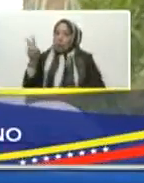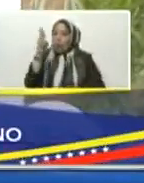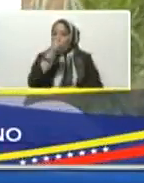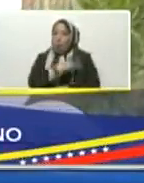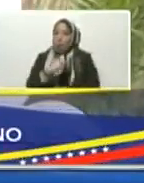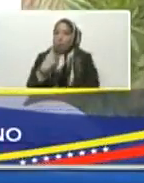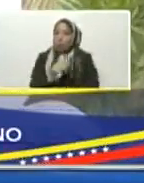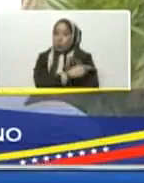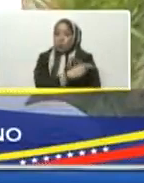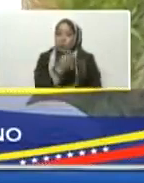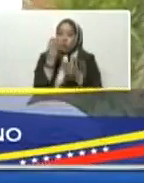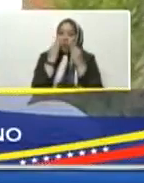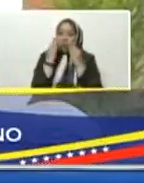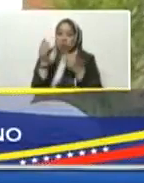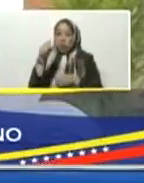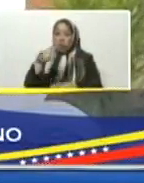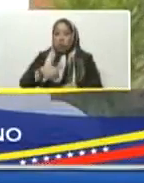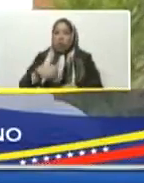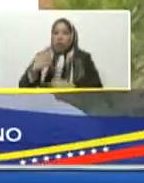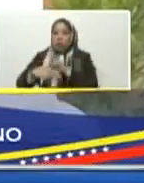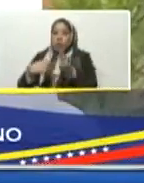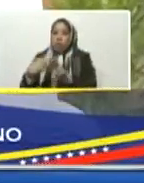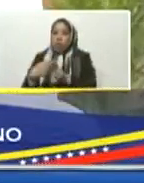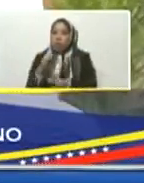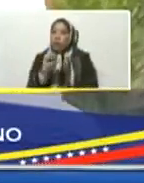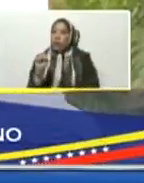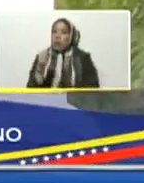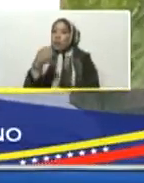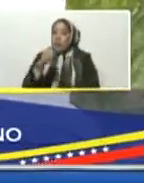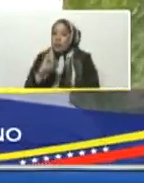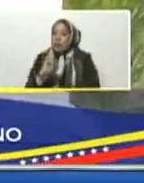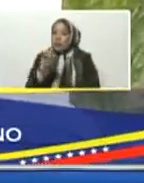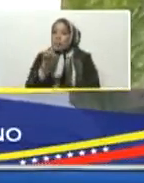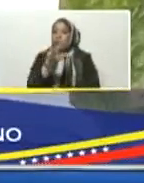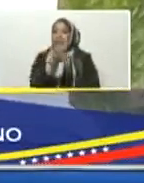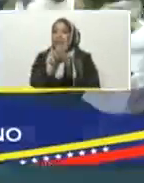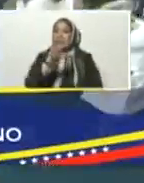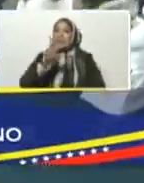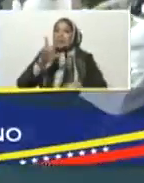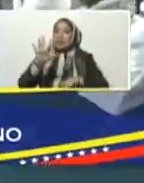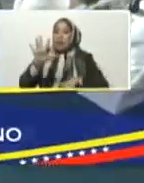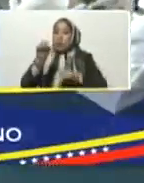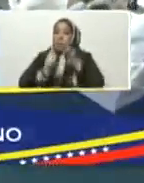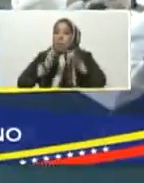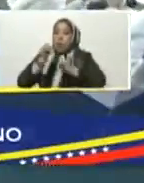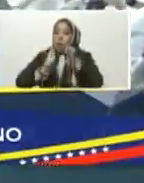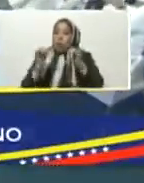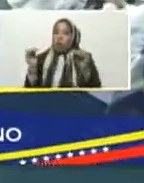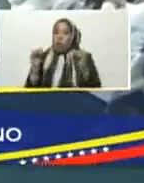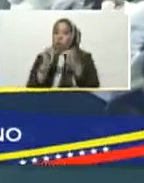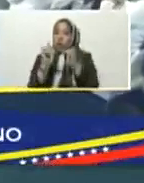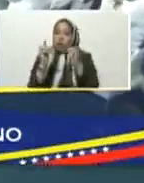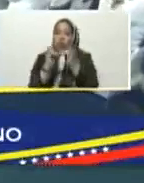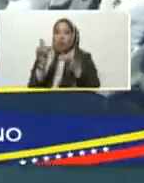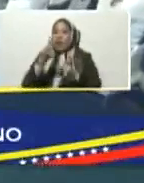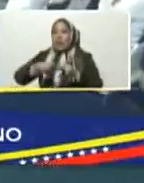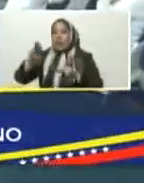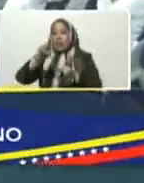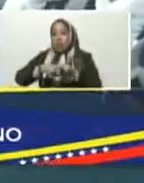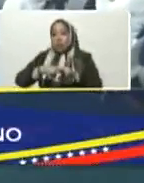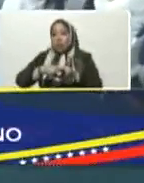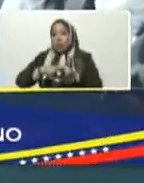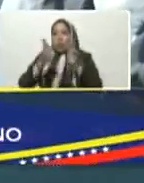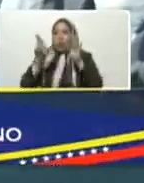Hospital Adolfo Princelara de Puerto Cabello, con una capacidad de 35 cupos para niños